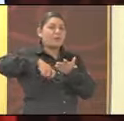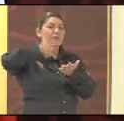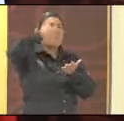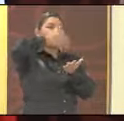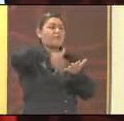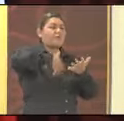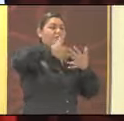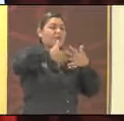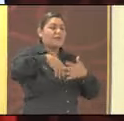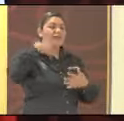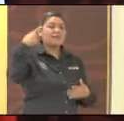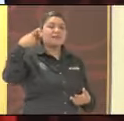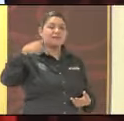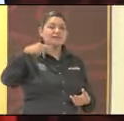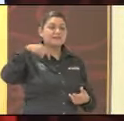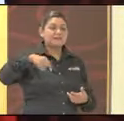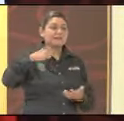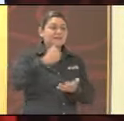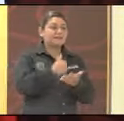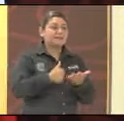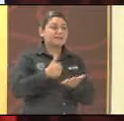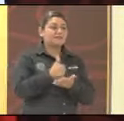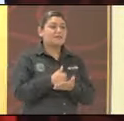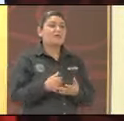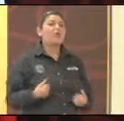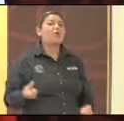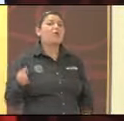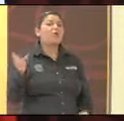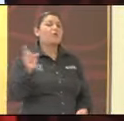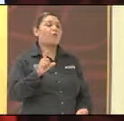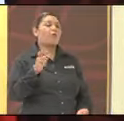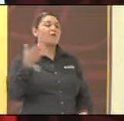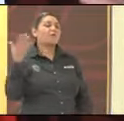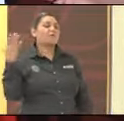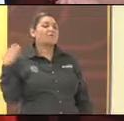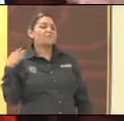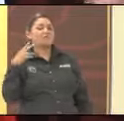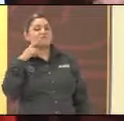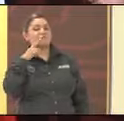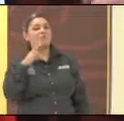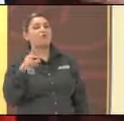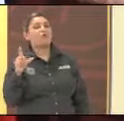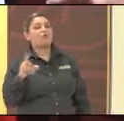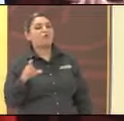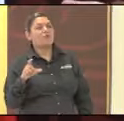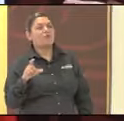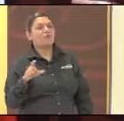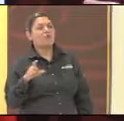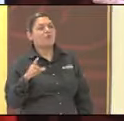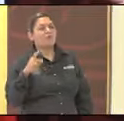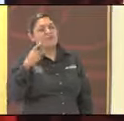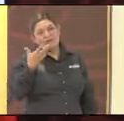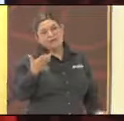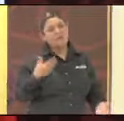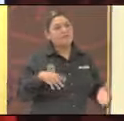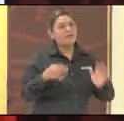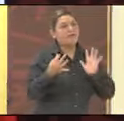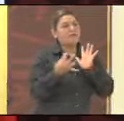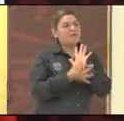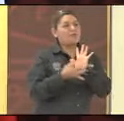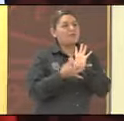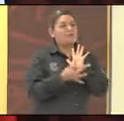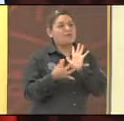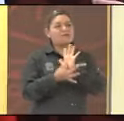propiedad del pueblo de Altamira. ¿Cuándo se había visto eso? Claro, pues son fierros, todo puede